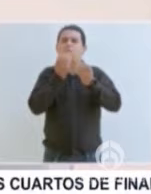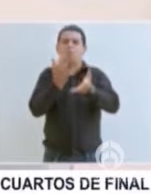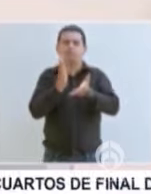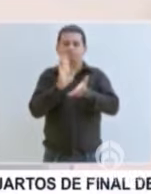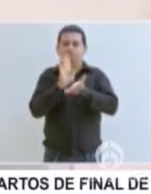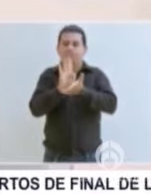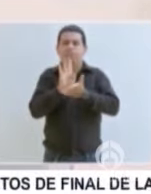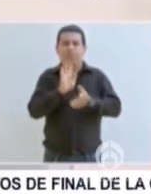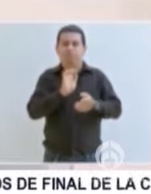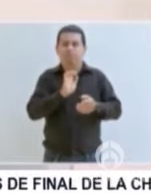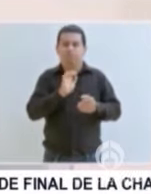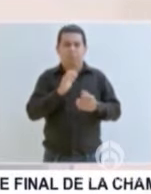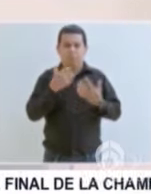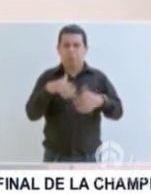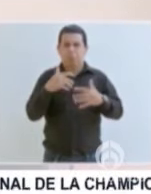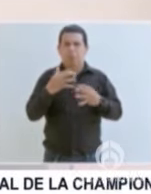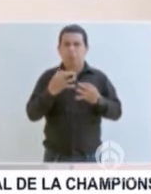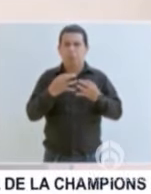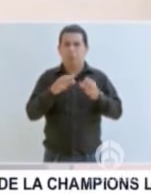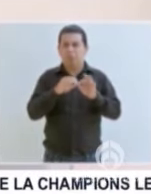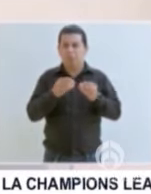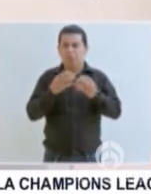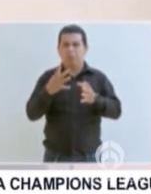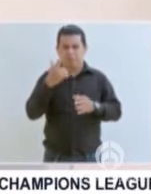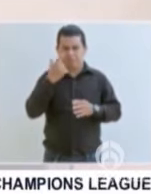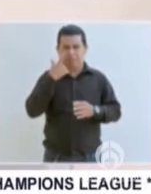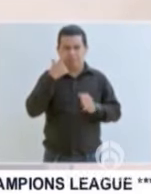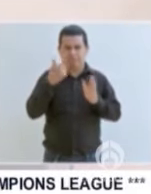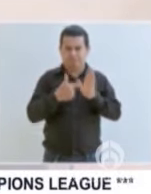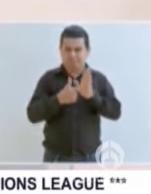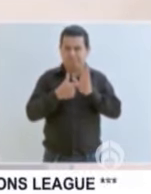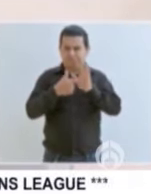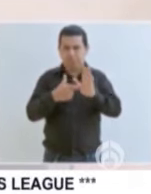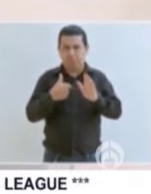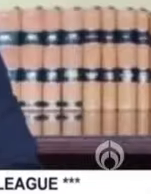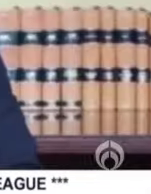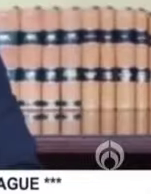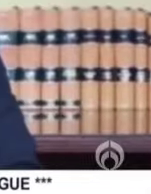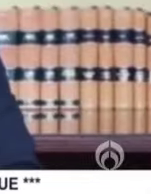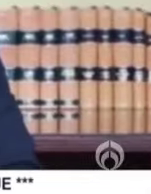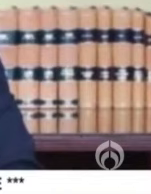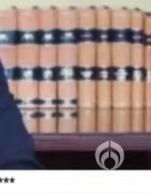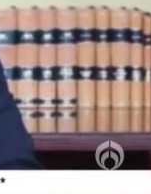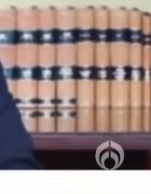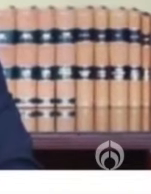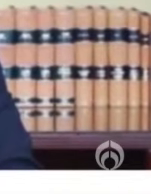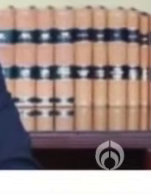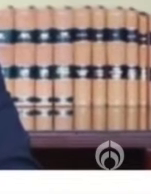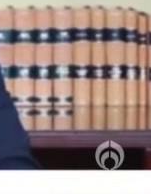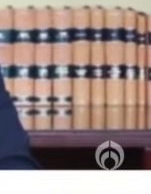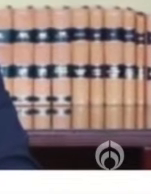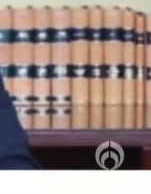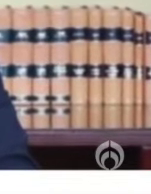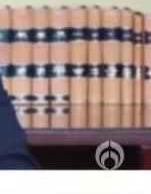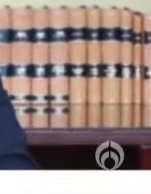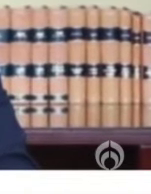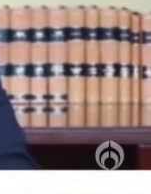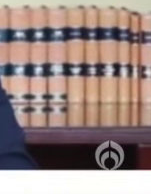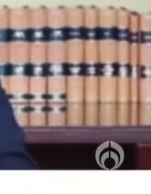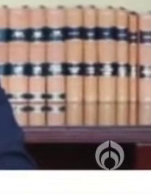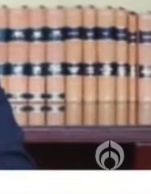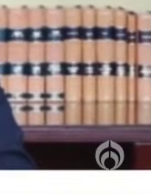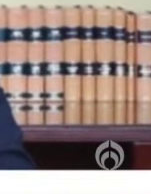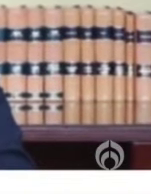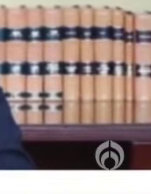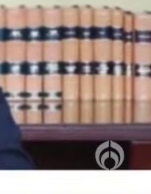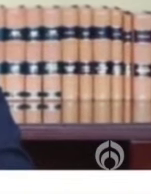lo vimos con la aprobación de una consulta inconstitucional e innecesaria, aún no es evidente, por fortuna, que